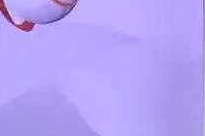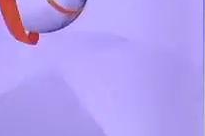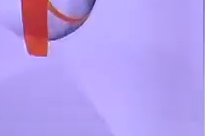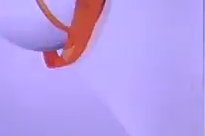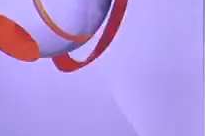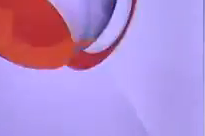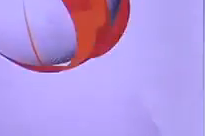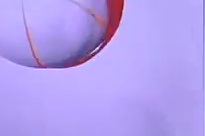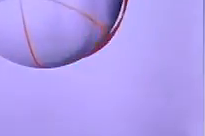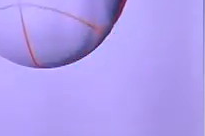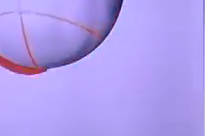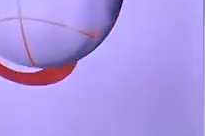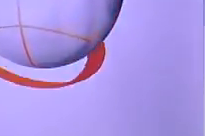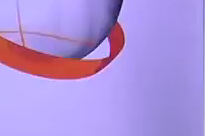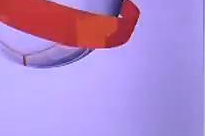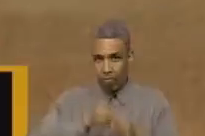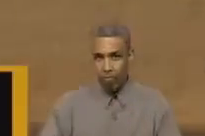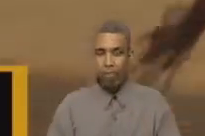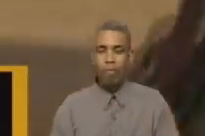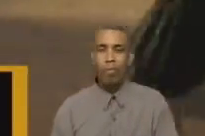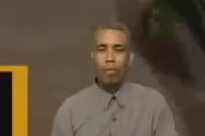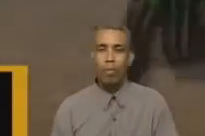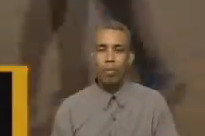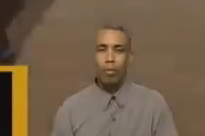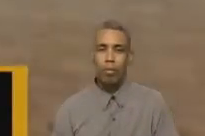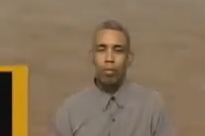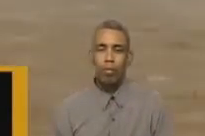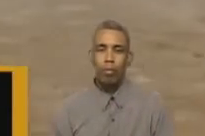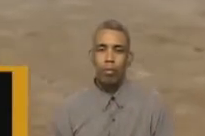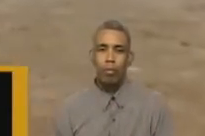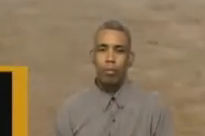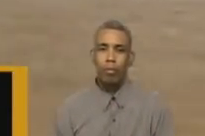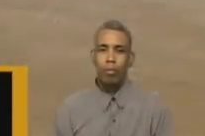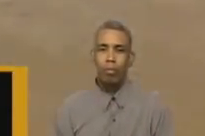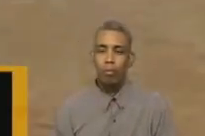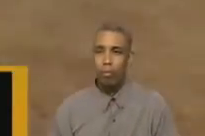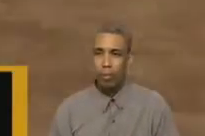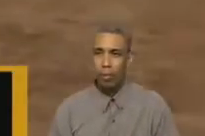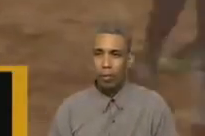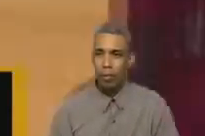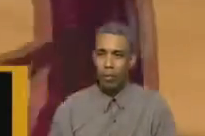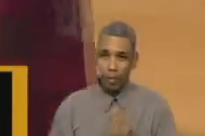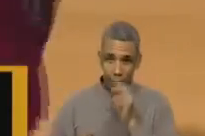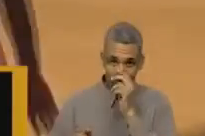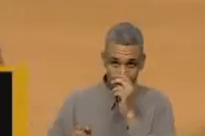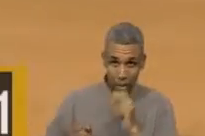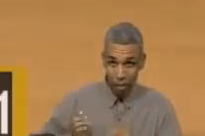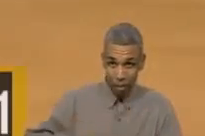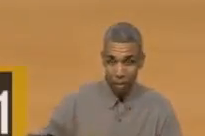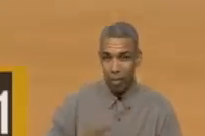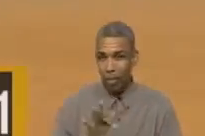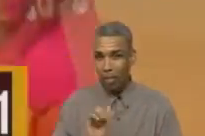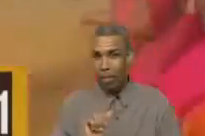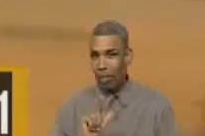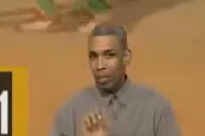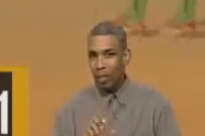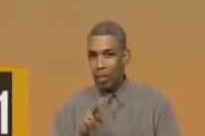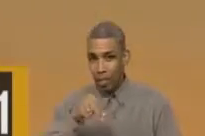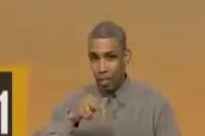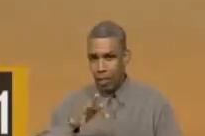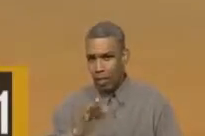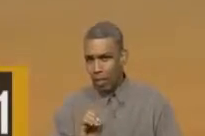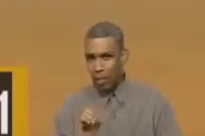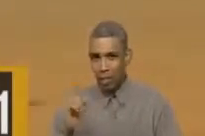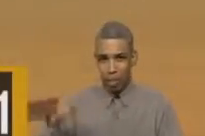la próxima semana. Jugadores de Talento Fútbol Club, equipo que la próxima semana disputa la final del sub-21